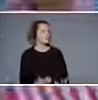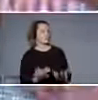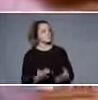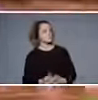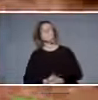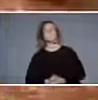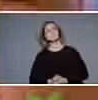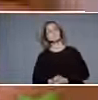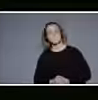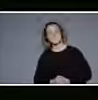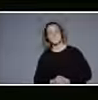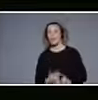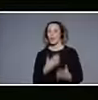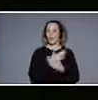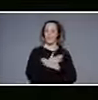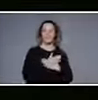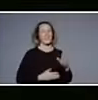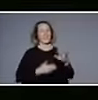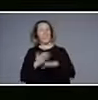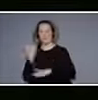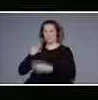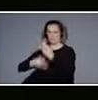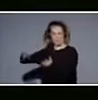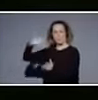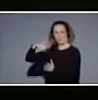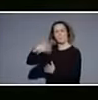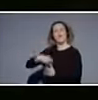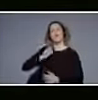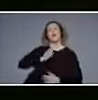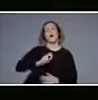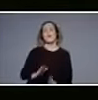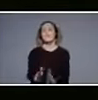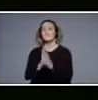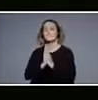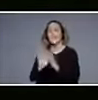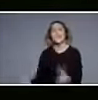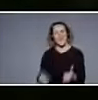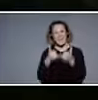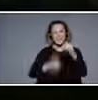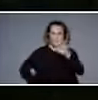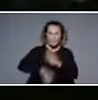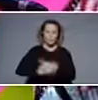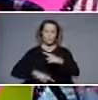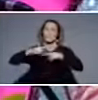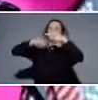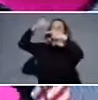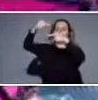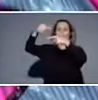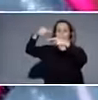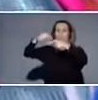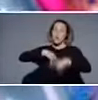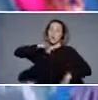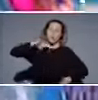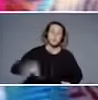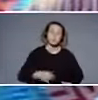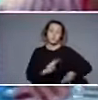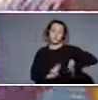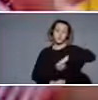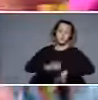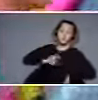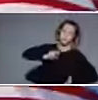cojones. Fui pa' Candelaria hace un par de años a pedir que te pudiera ascender. Llegué reventado,